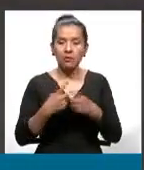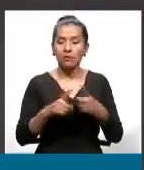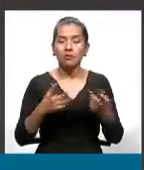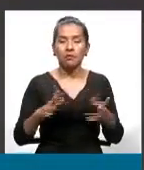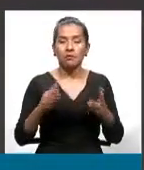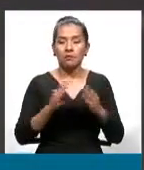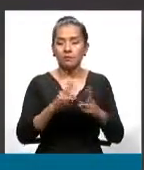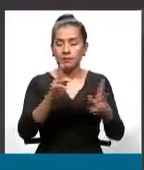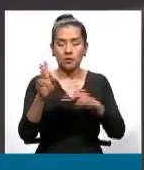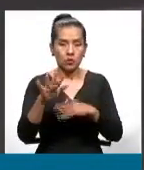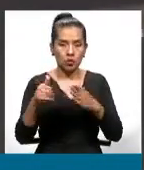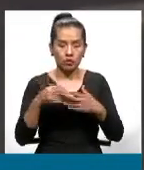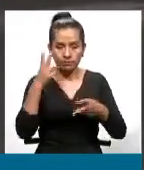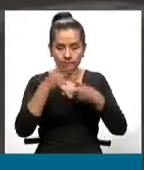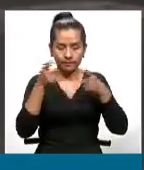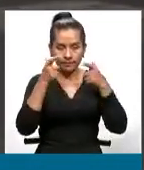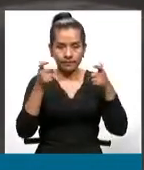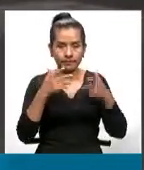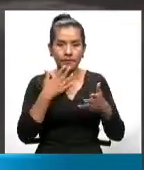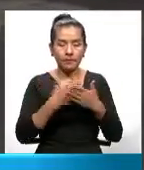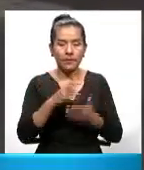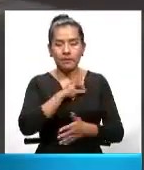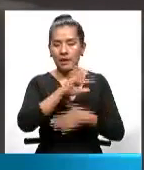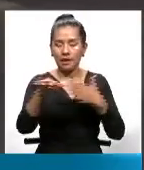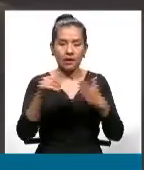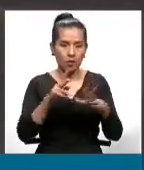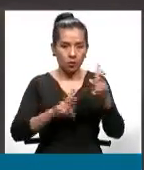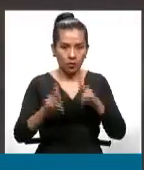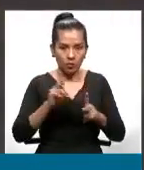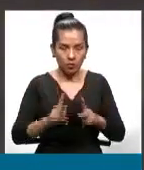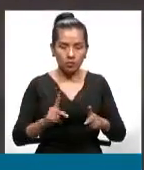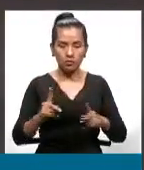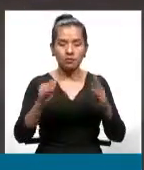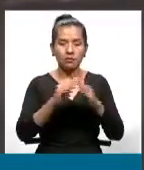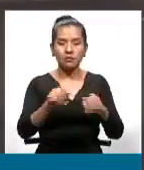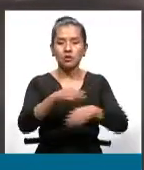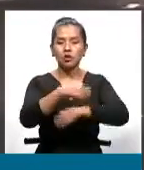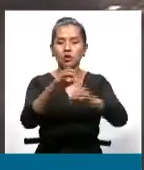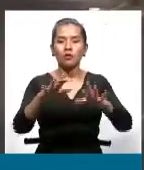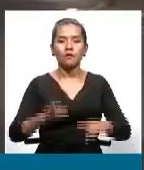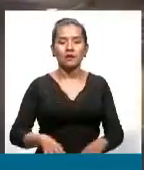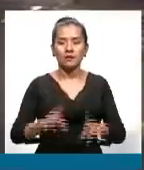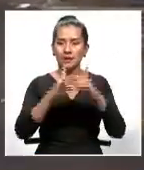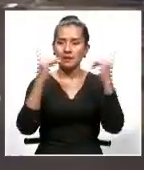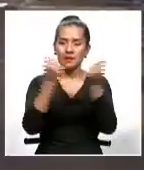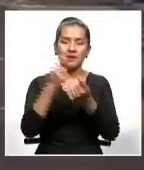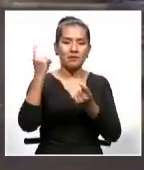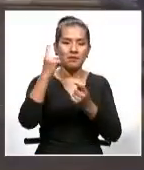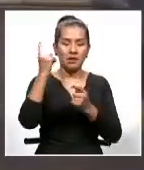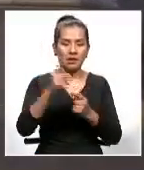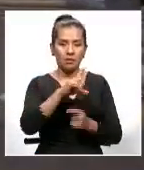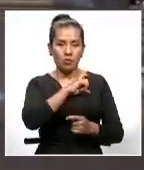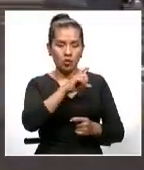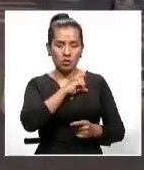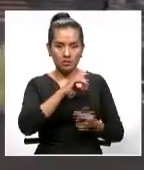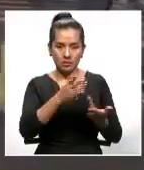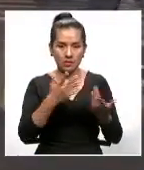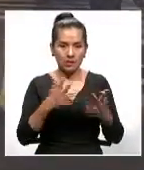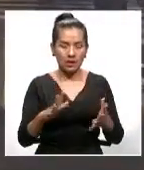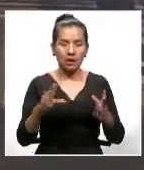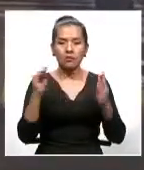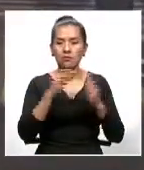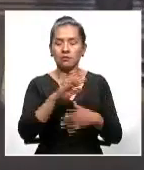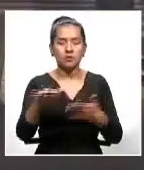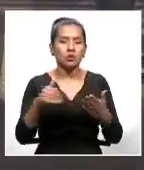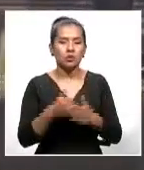está precautelando justamente la seguridad de la población y de instalaciones del comando departamental mismo están ya